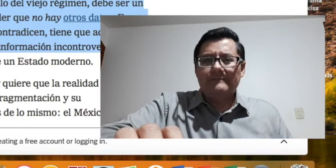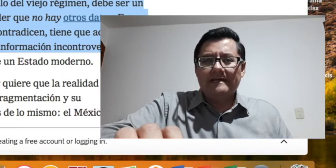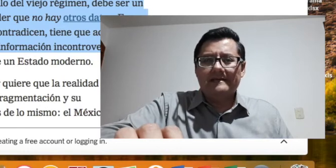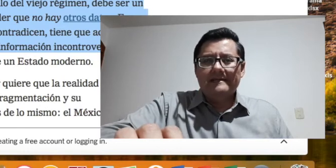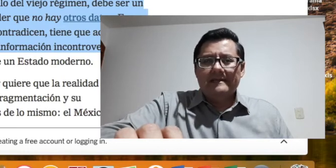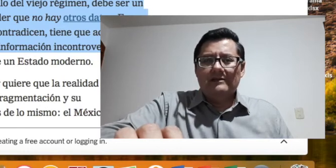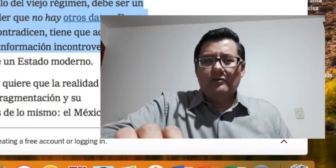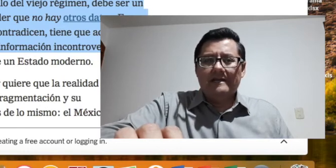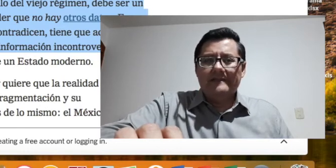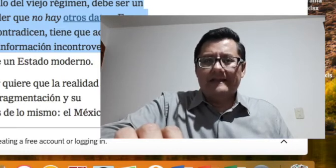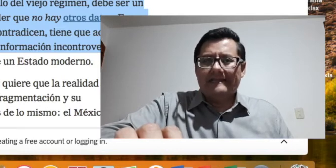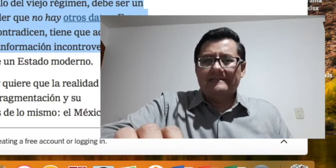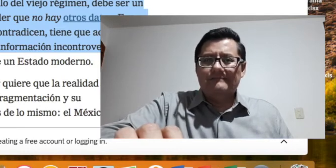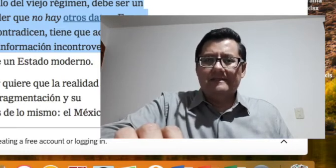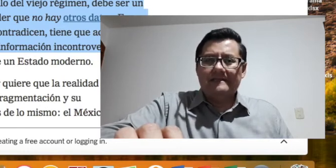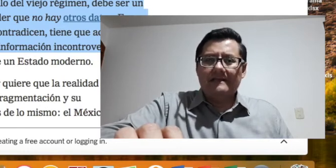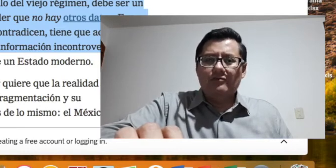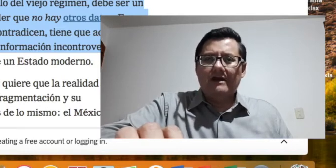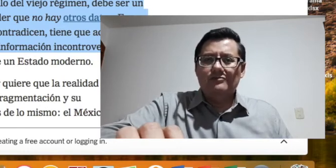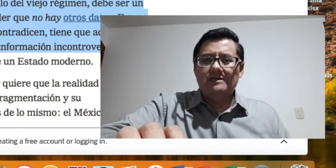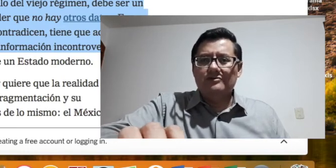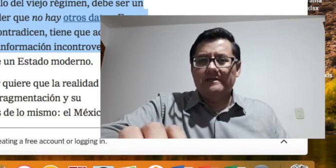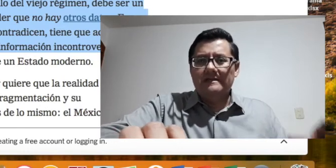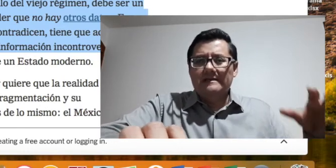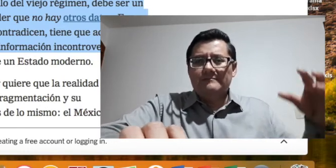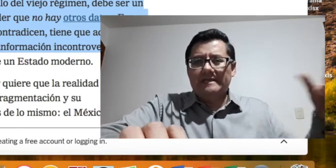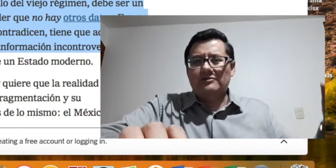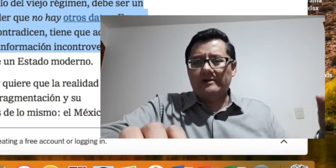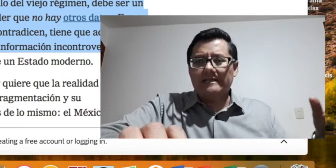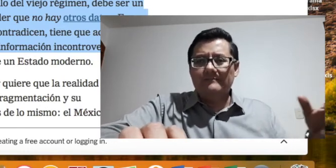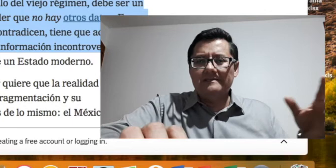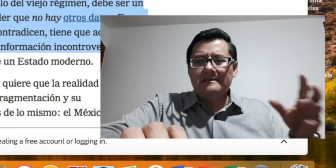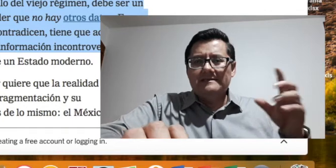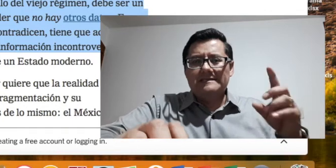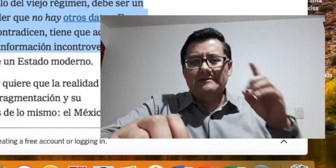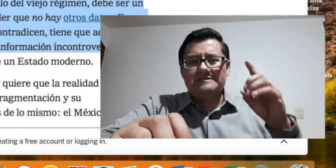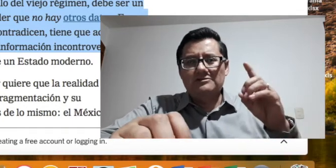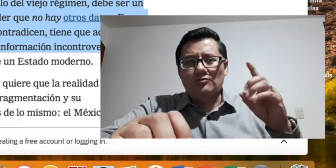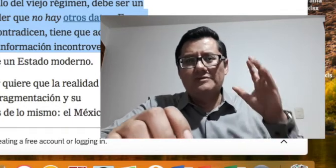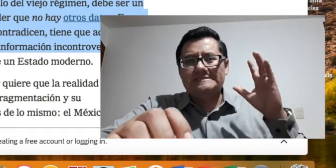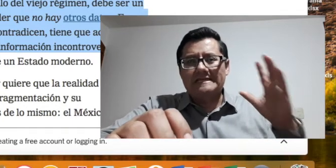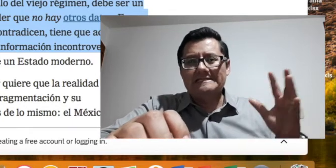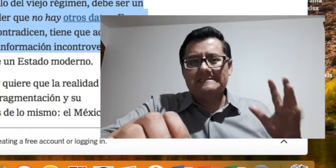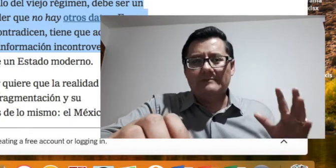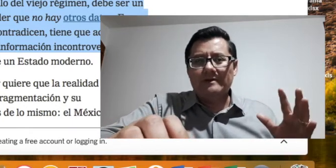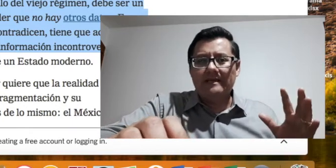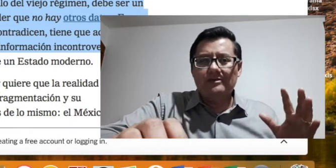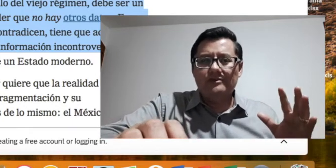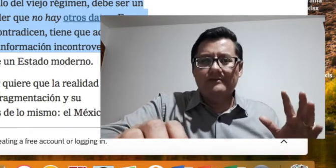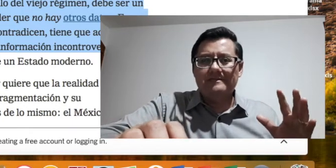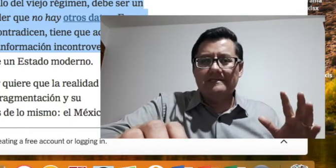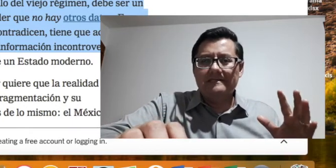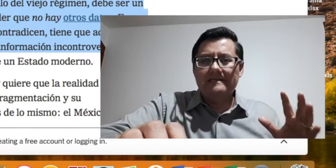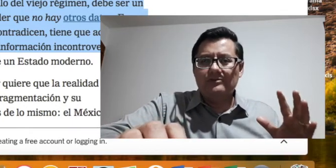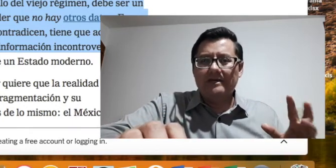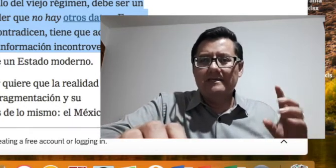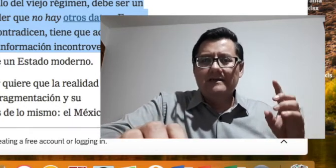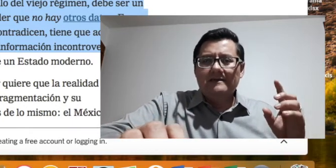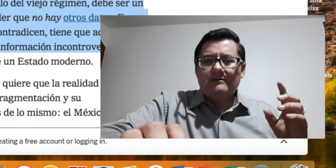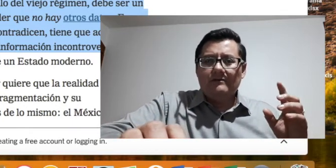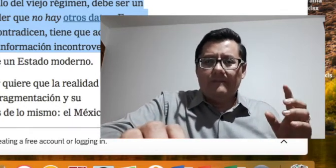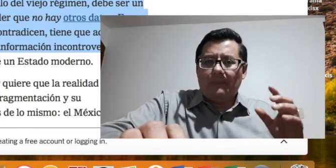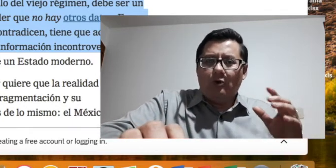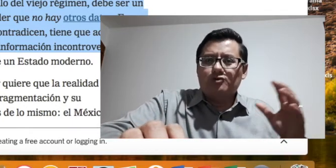debe cambiar. En lugar de reinterpretar a un caudillo del viejo régimen, debe ser un estadista y para ello debe entender que no